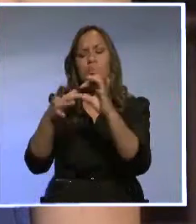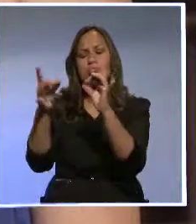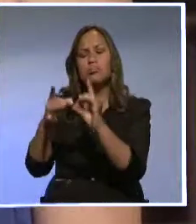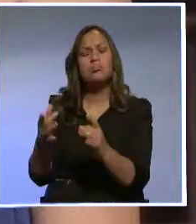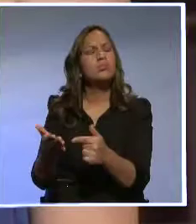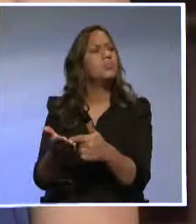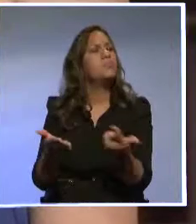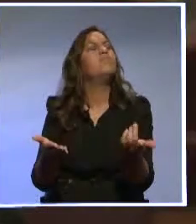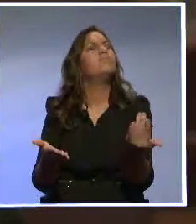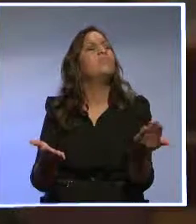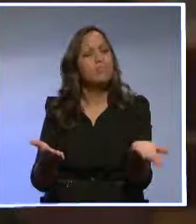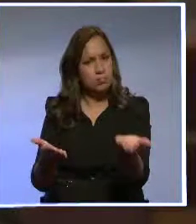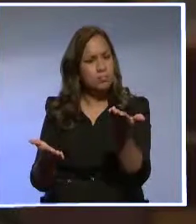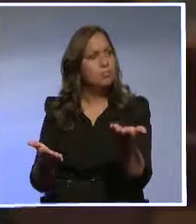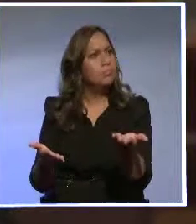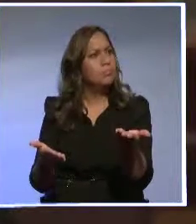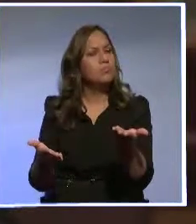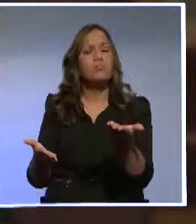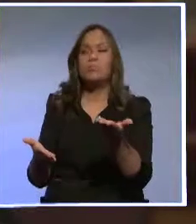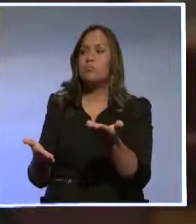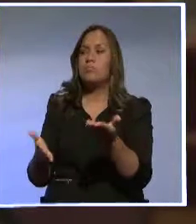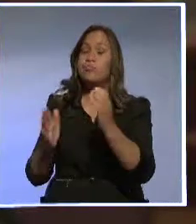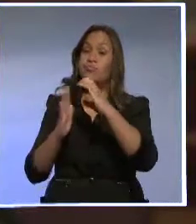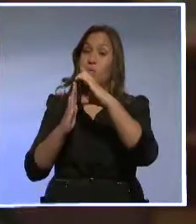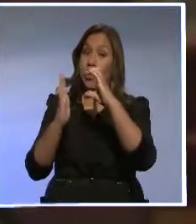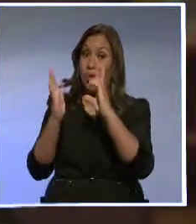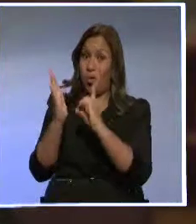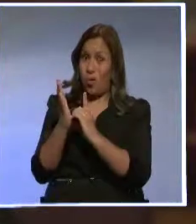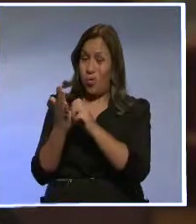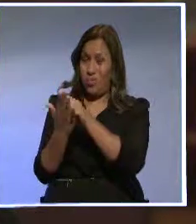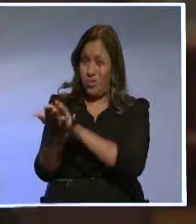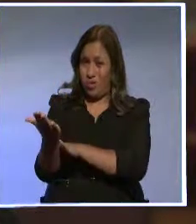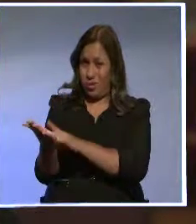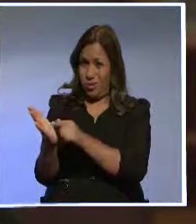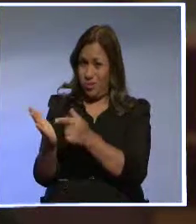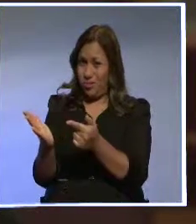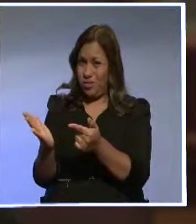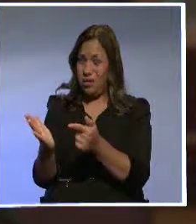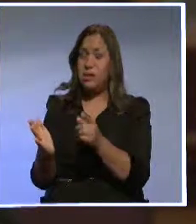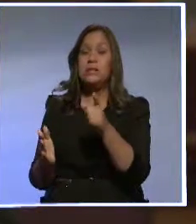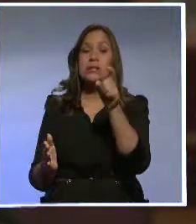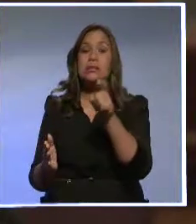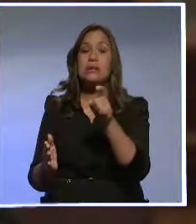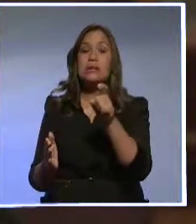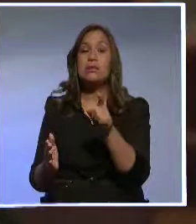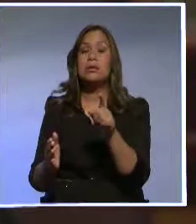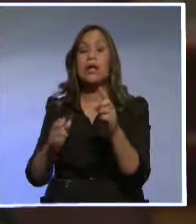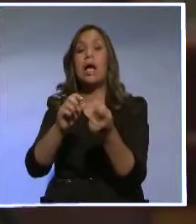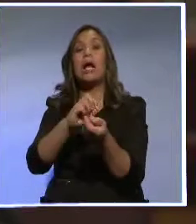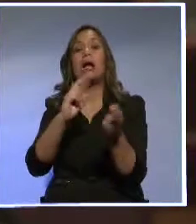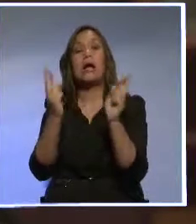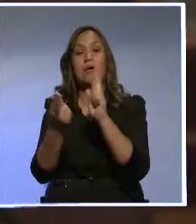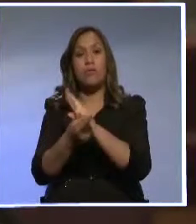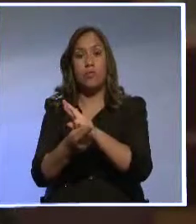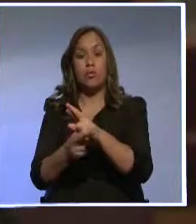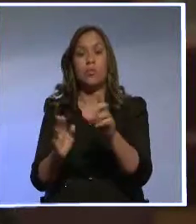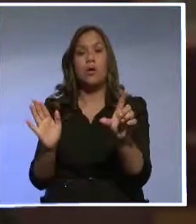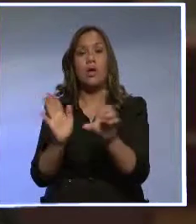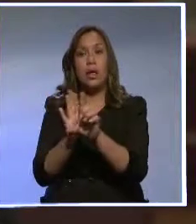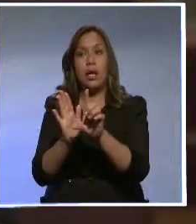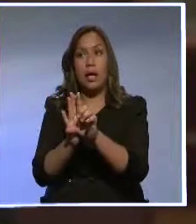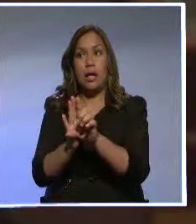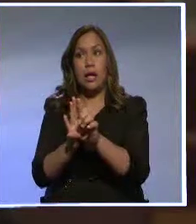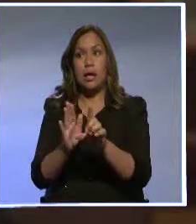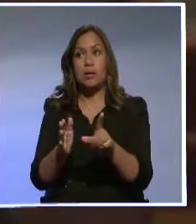juicio asambleísta mire es un código que lo único que debió haber hecho es una reforma a la ley de propiedad de horizonte